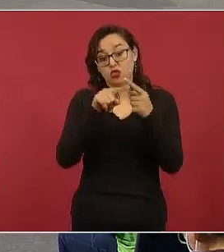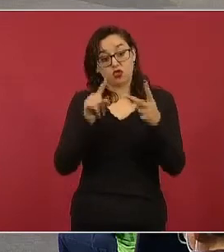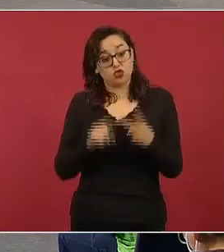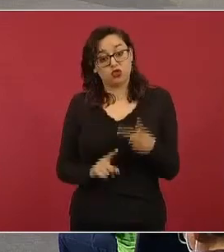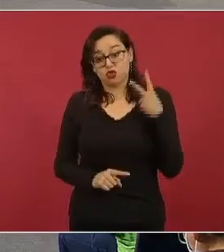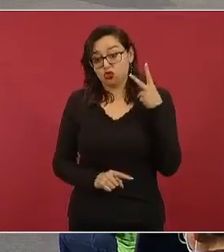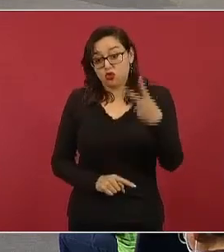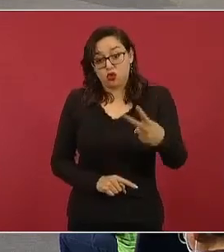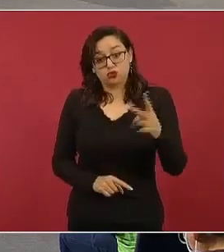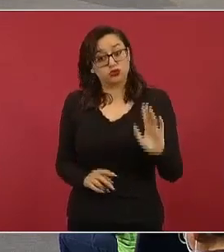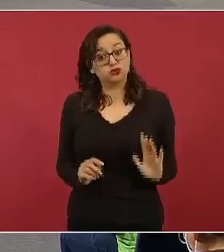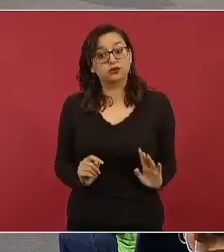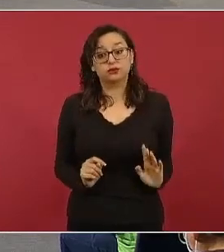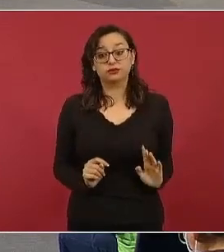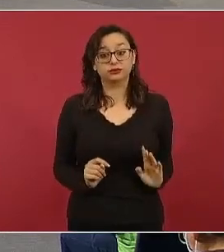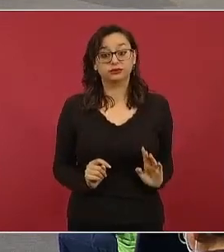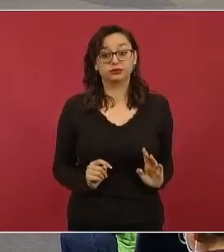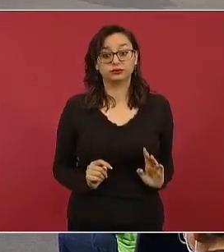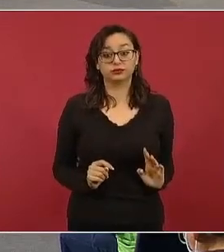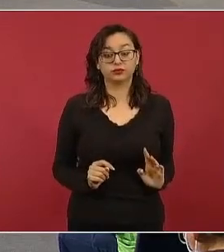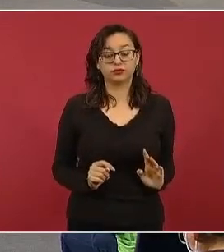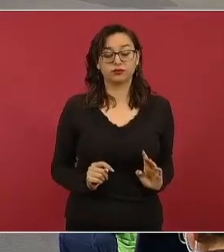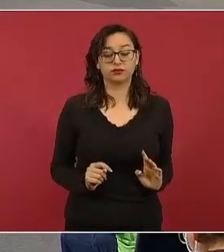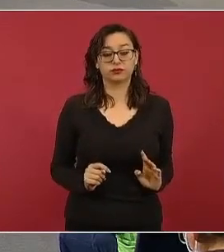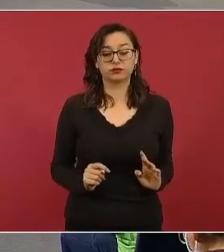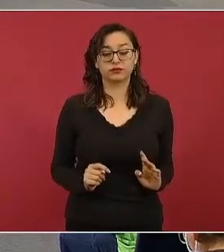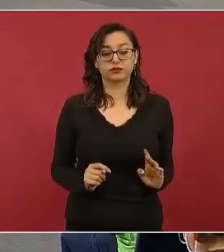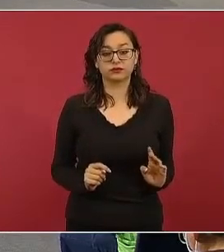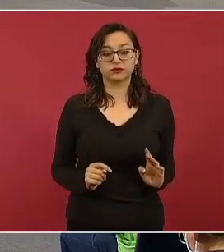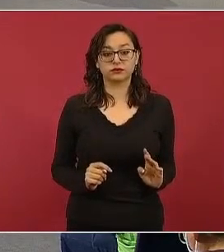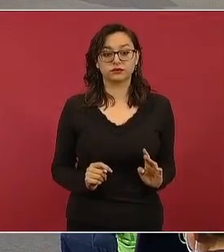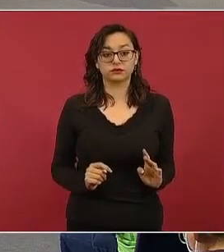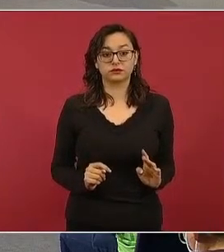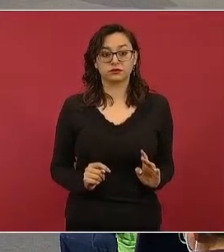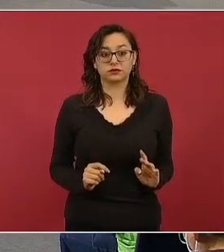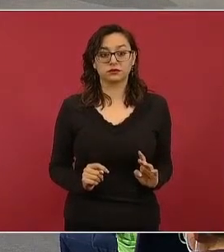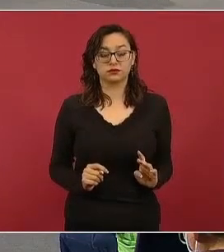están con las empresas